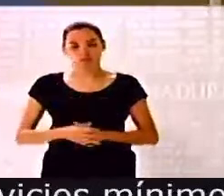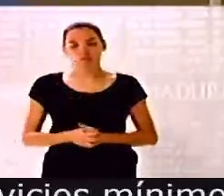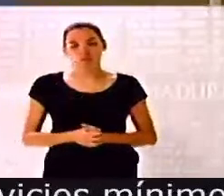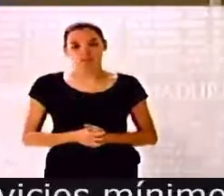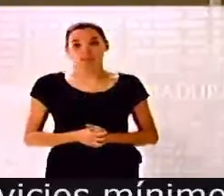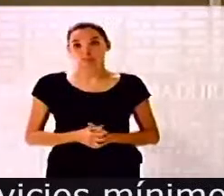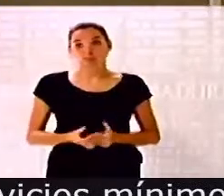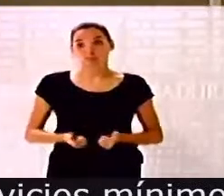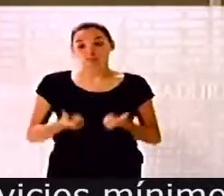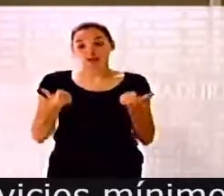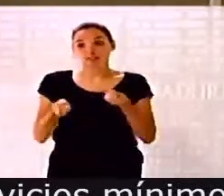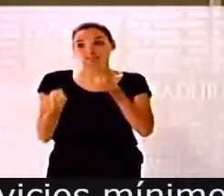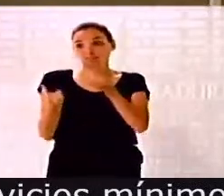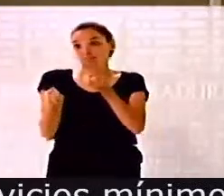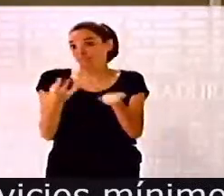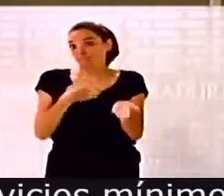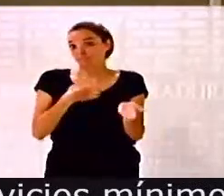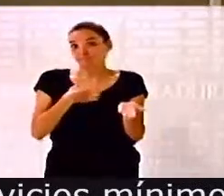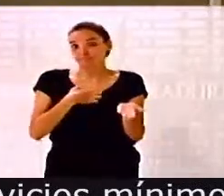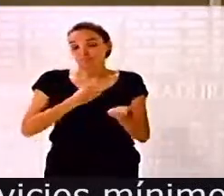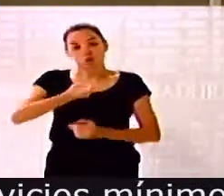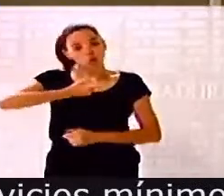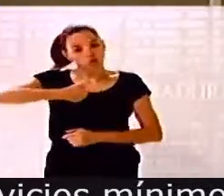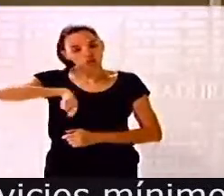No, es que no puedo decir otra cosa. Nosotros